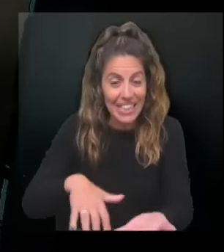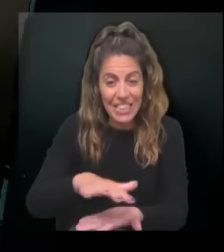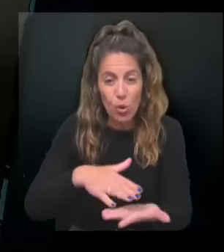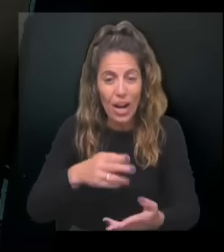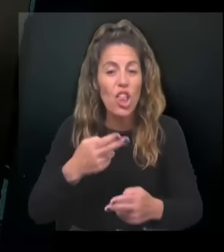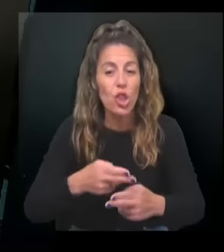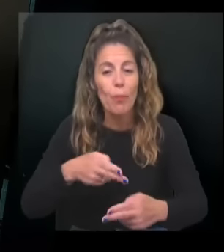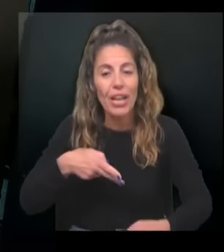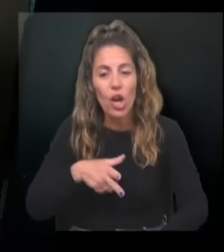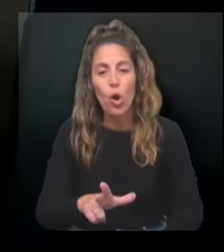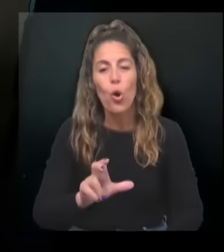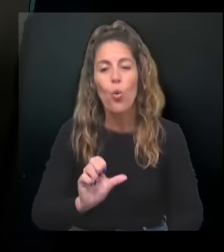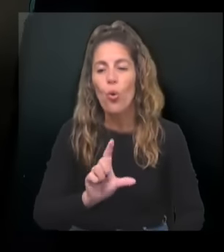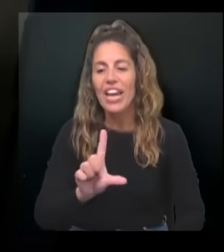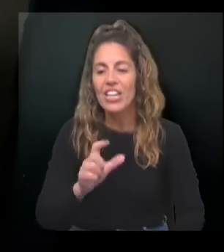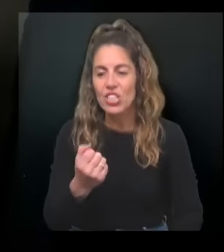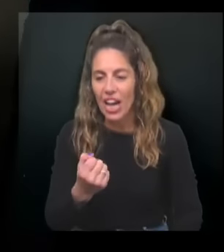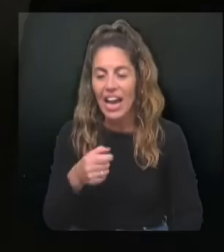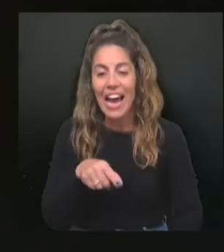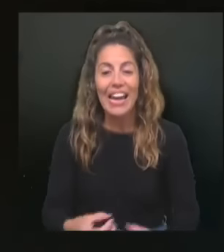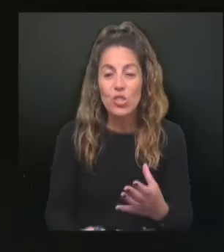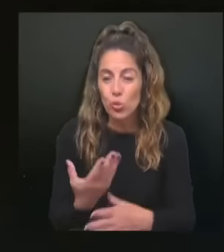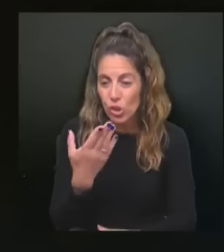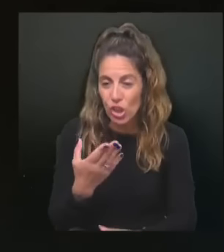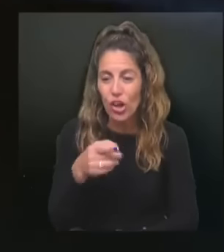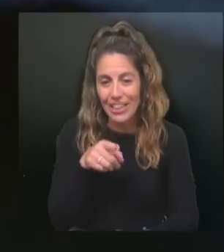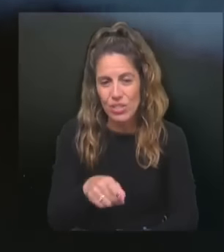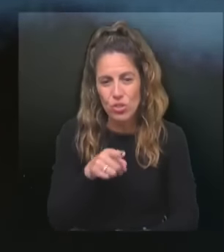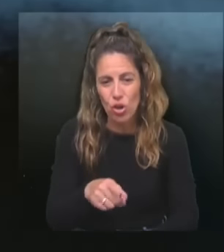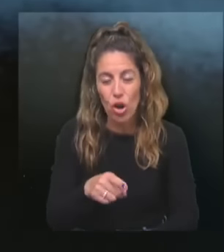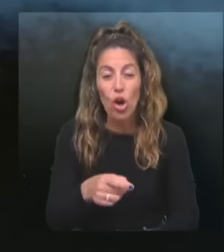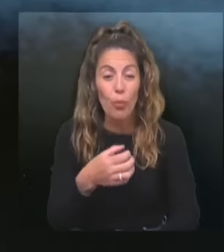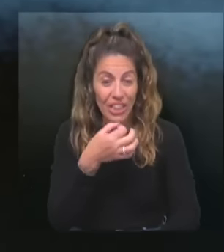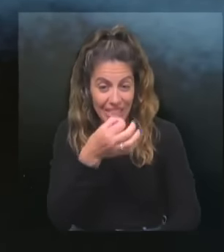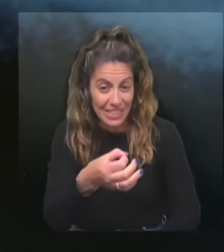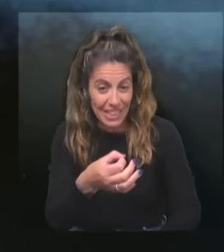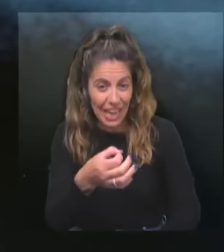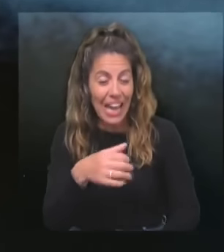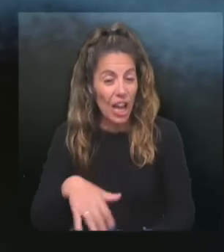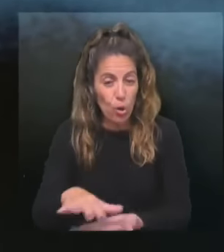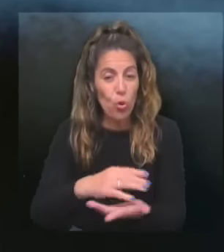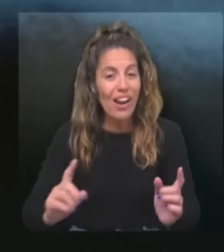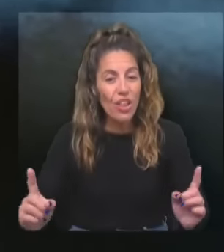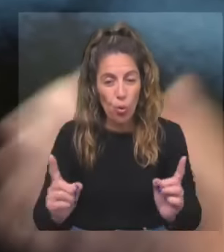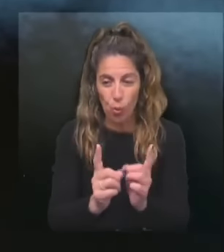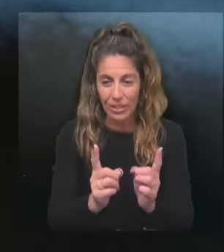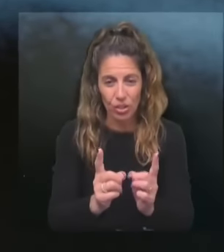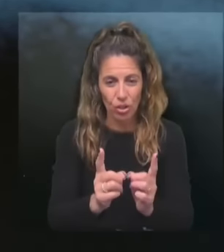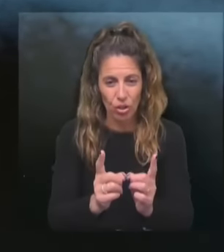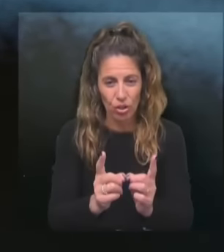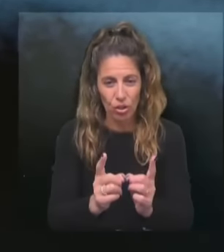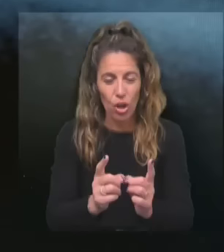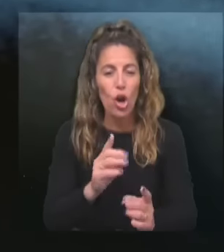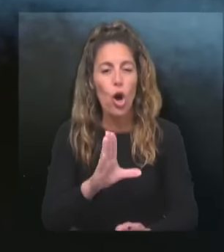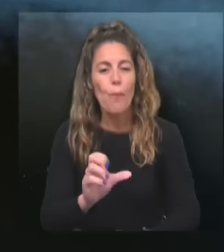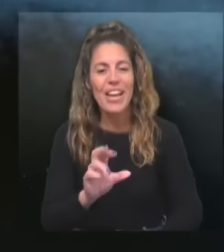fue toda esa gestación que, bueno, como te decía, era un lugar de encuentro con Perico,